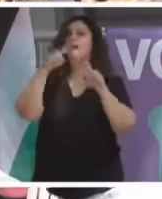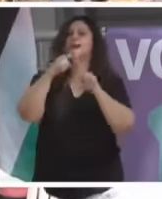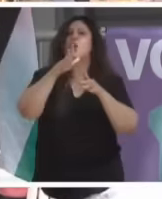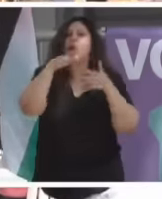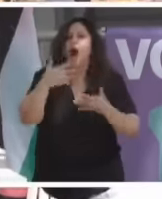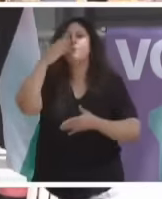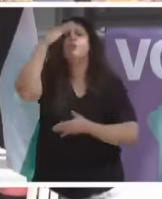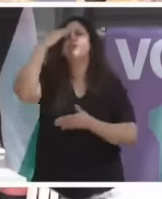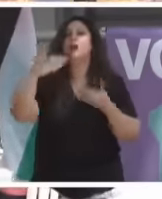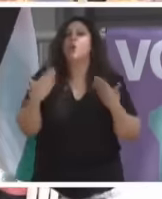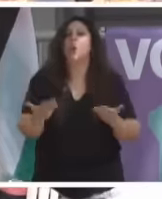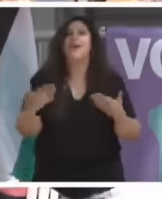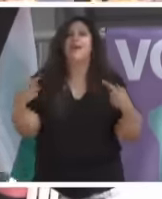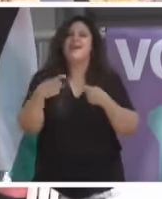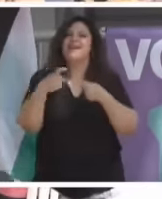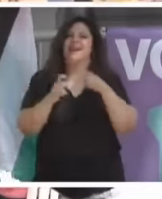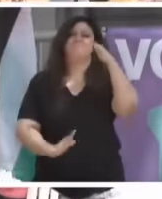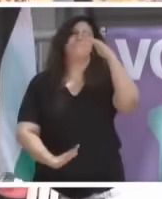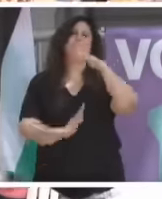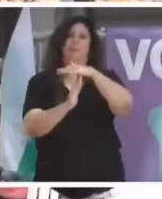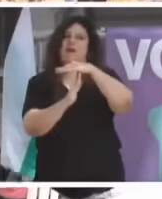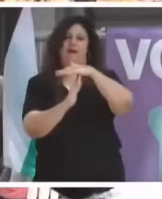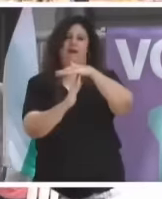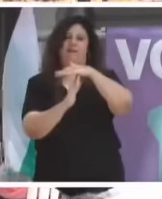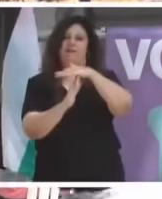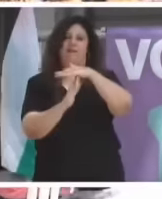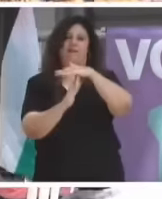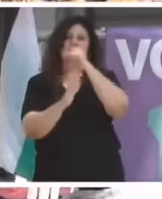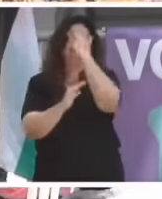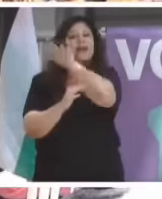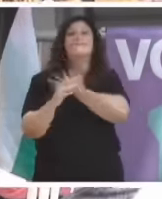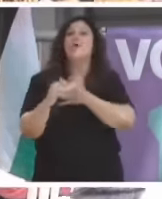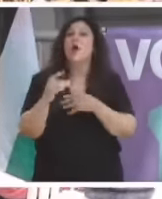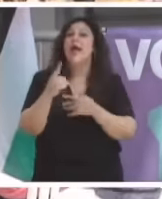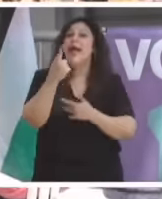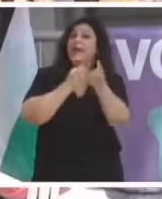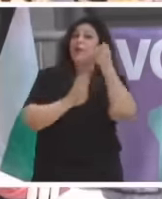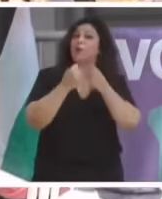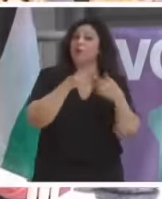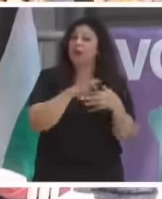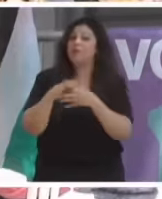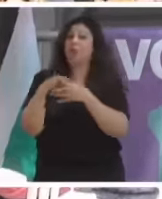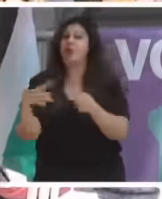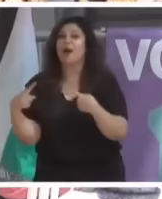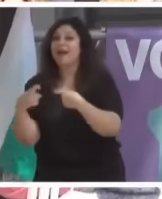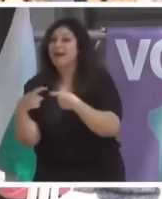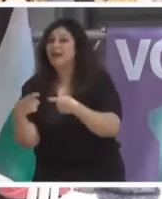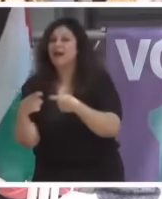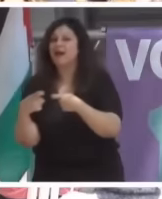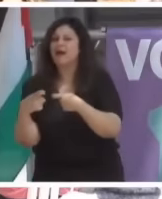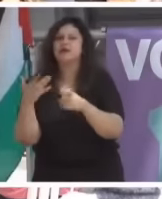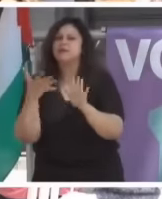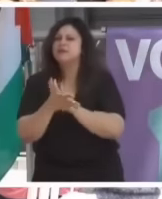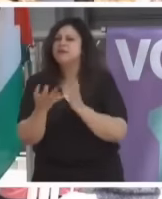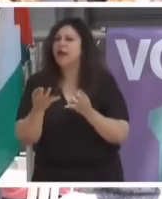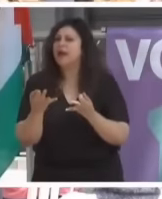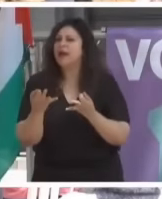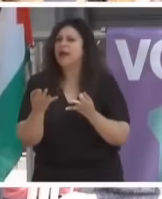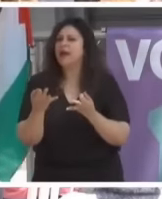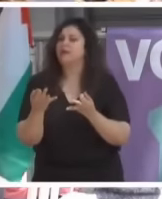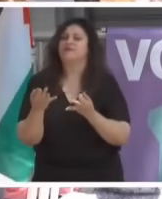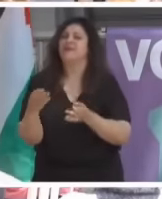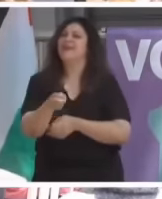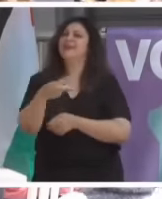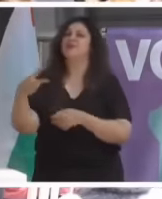ahora es parar la guerra, porque que nos lleven a una economía de guerra supone llevarnos a una